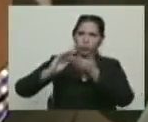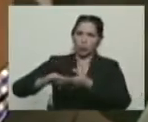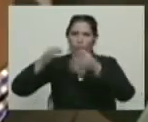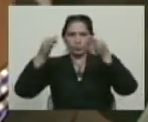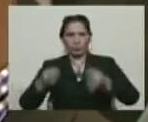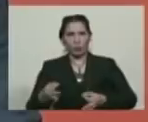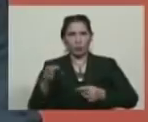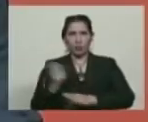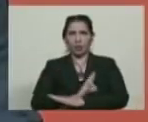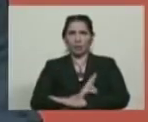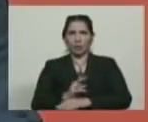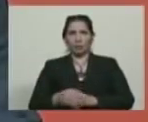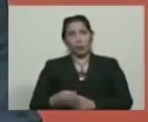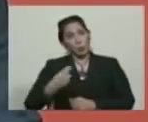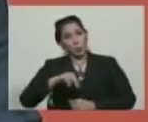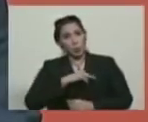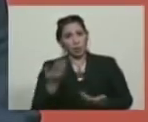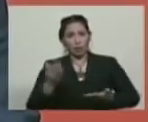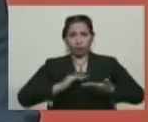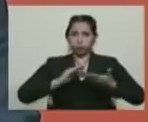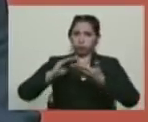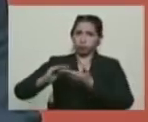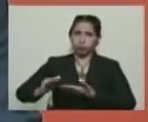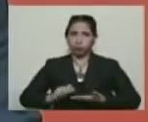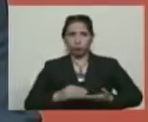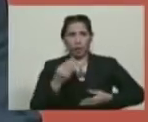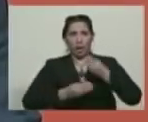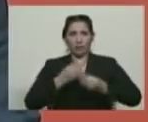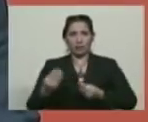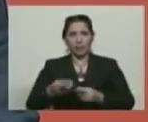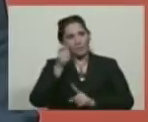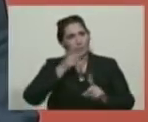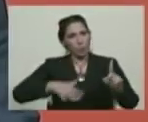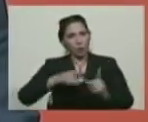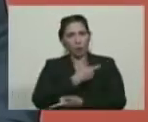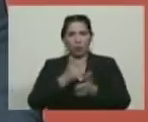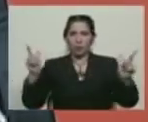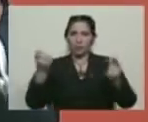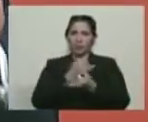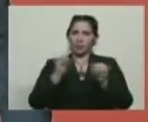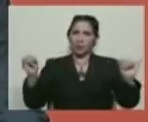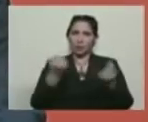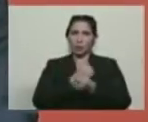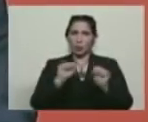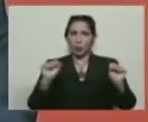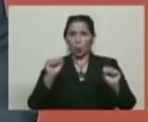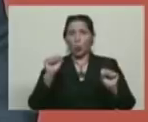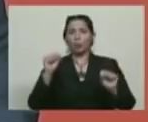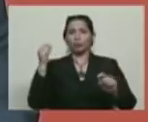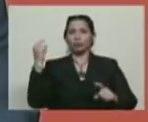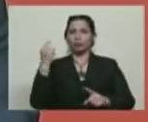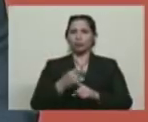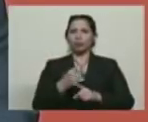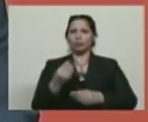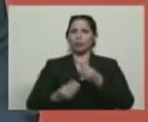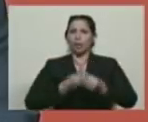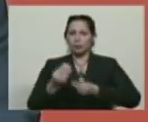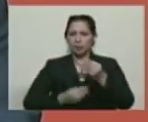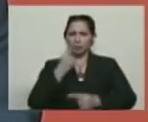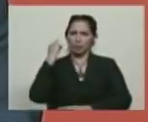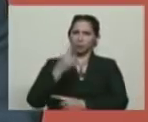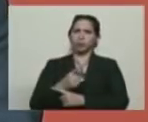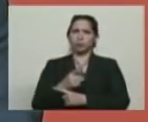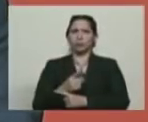inmediato pero nuestra resolución hacer un pueblo libre independiente y soberano es irrevocable así